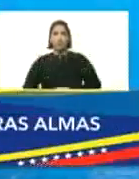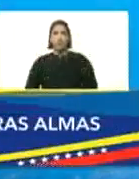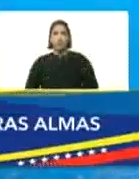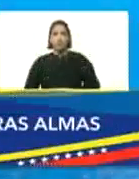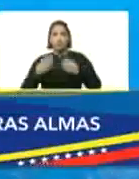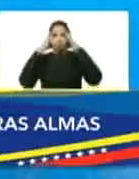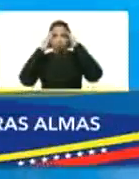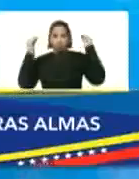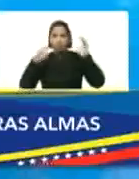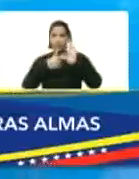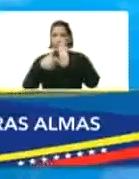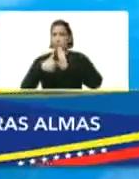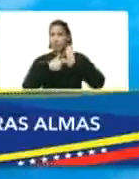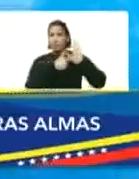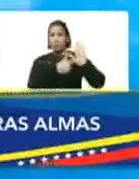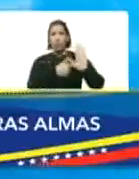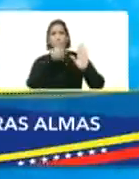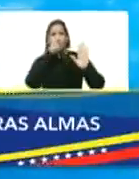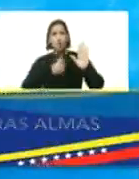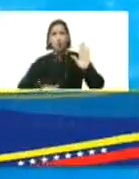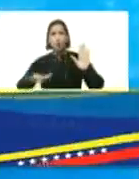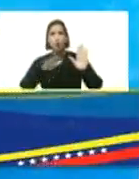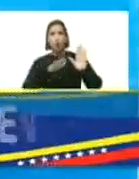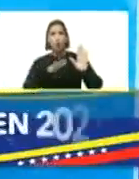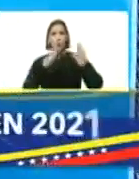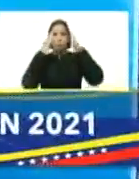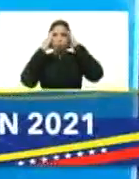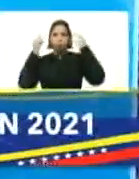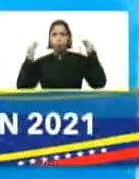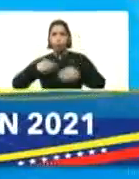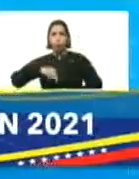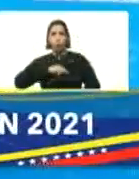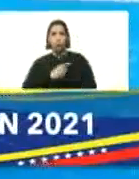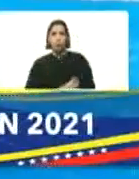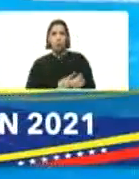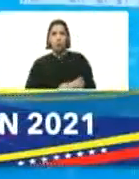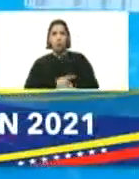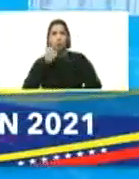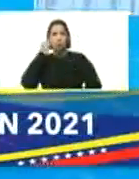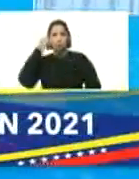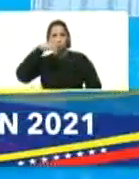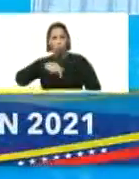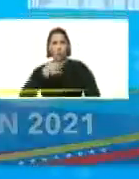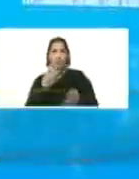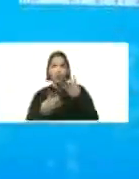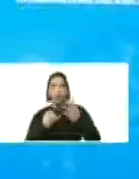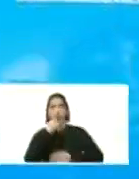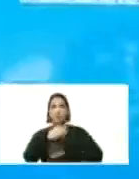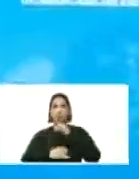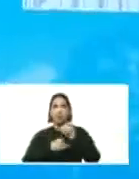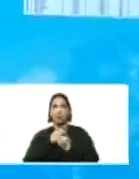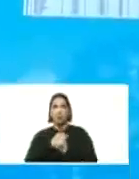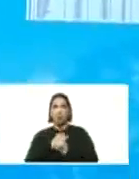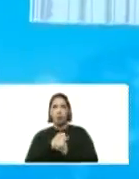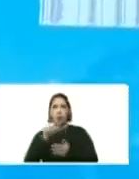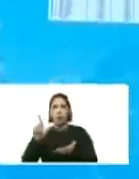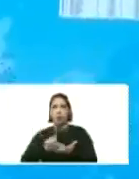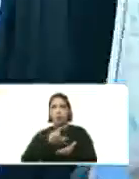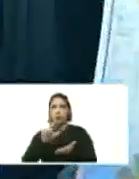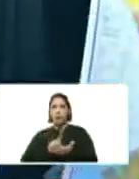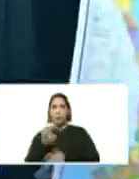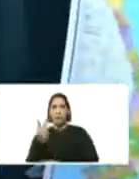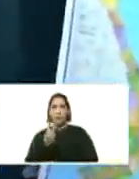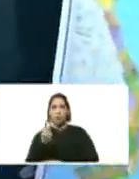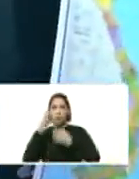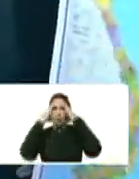Vietnam ejemplo para los pueblos. Vietnam nuestra hermana. Hoy en la Feria Internacional del Libro de Venezuela.